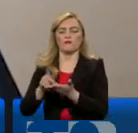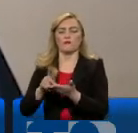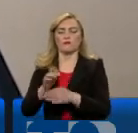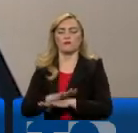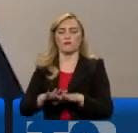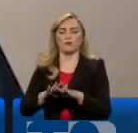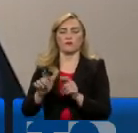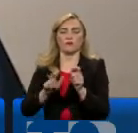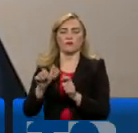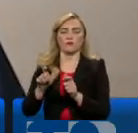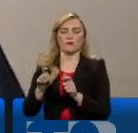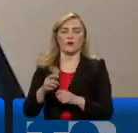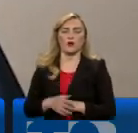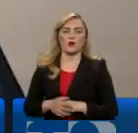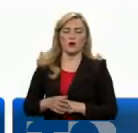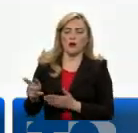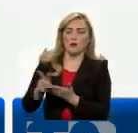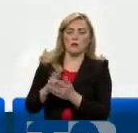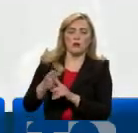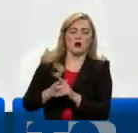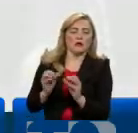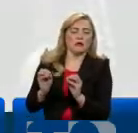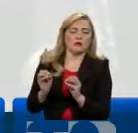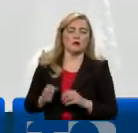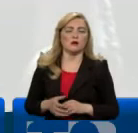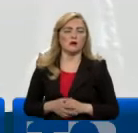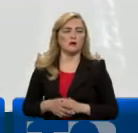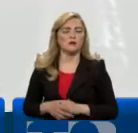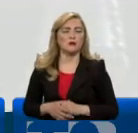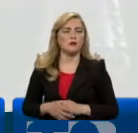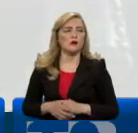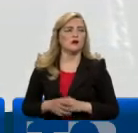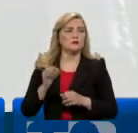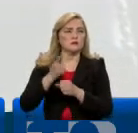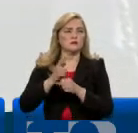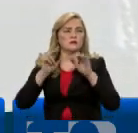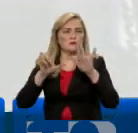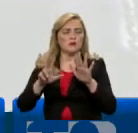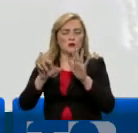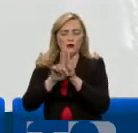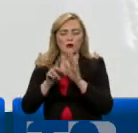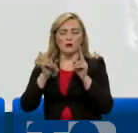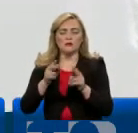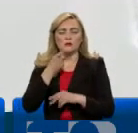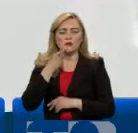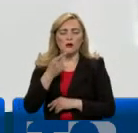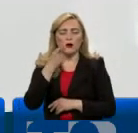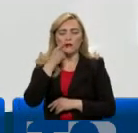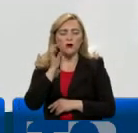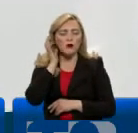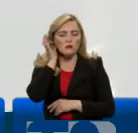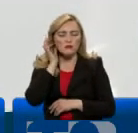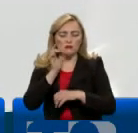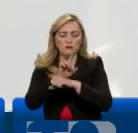habiendo becarios que no reciben sus estipendios. En la disposición octava de la ley humanitaria se contempla que las y los médicos